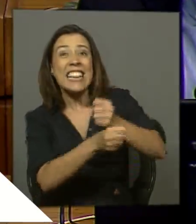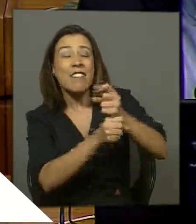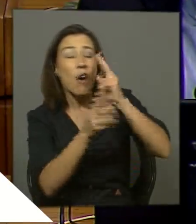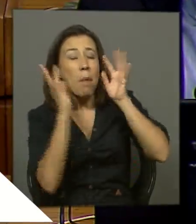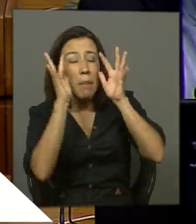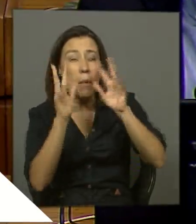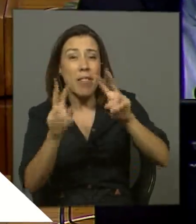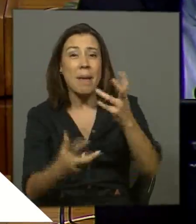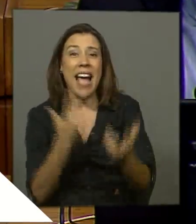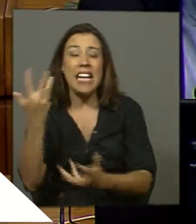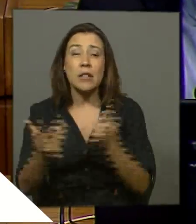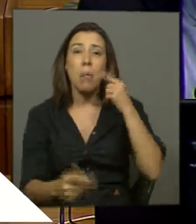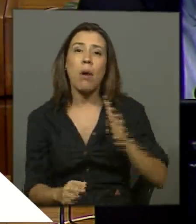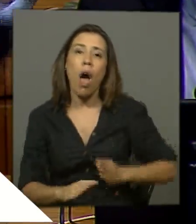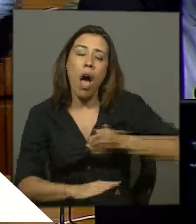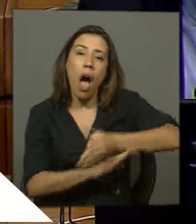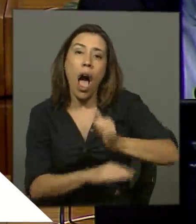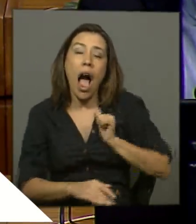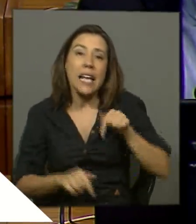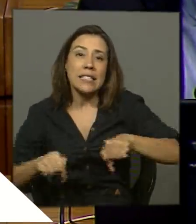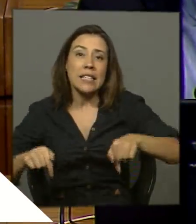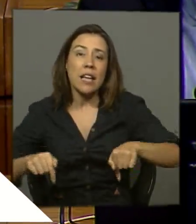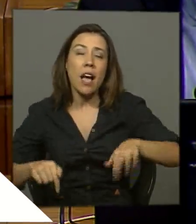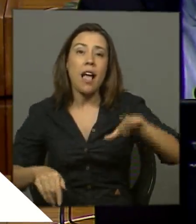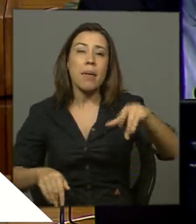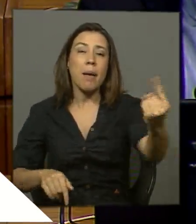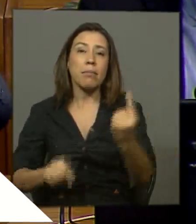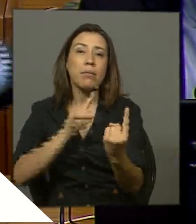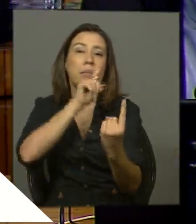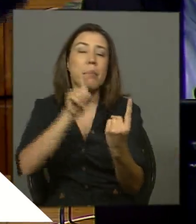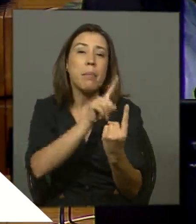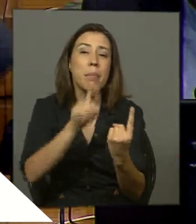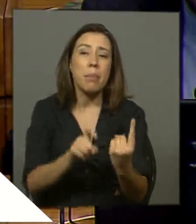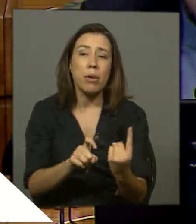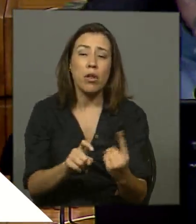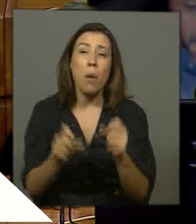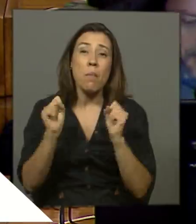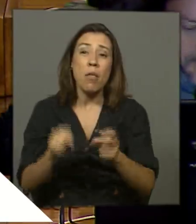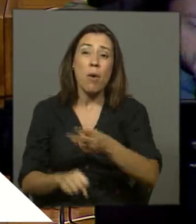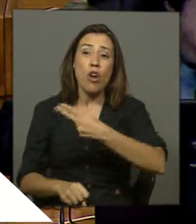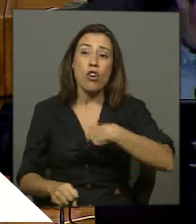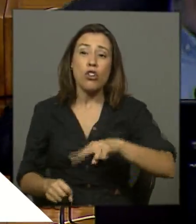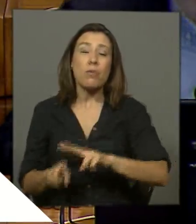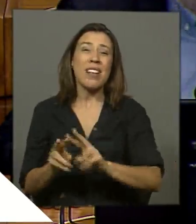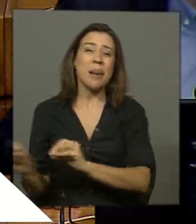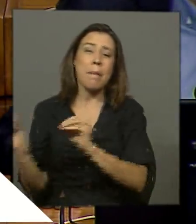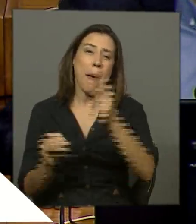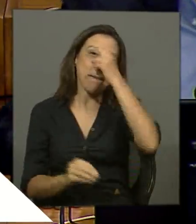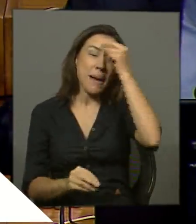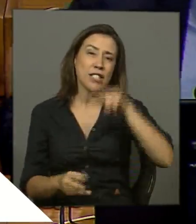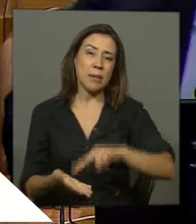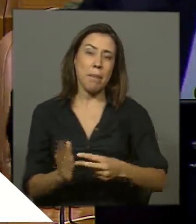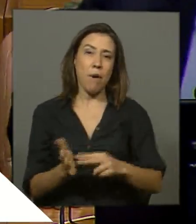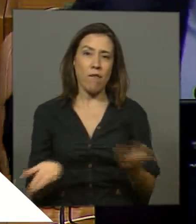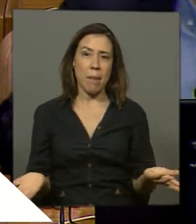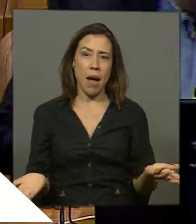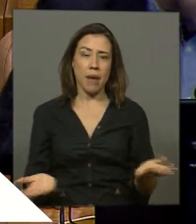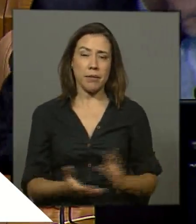los incendios pero están acá asistiendo a esta interpelación siendo que podríamos lech en marzo sin ningún